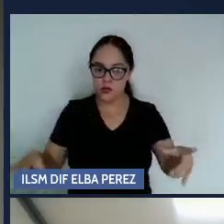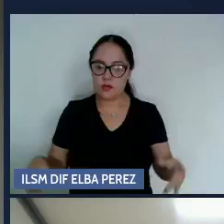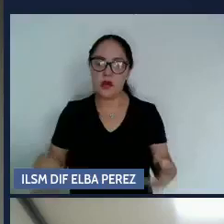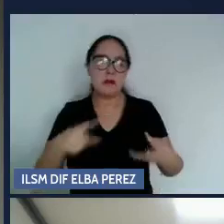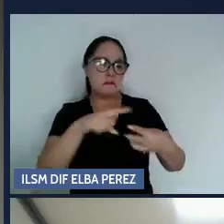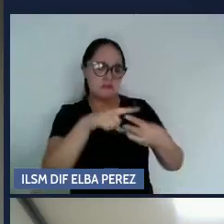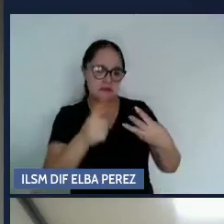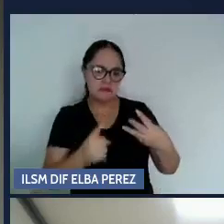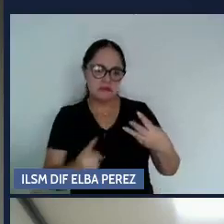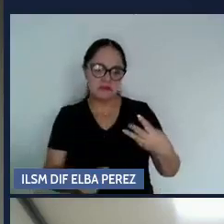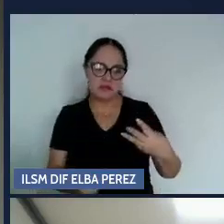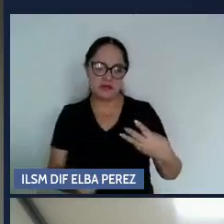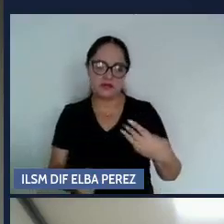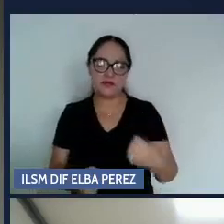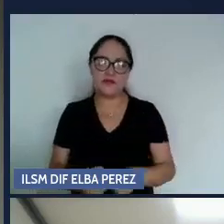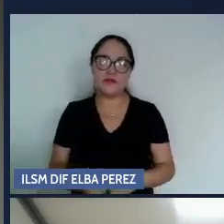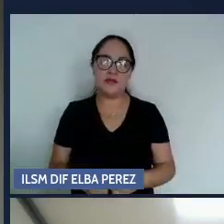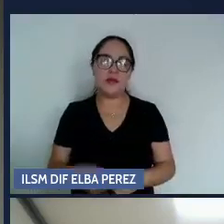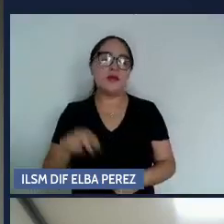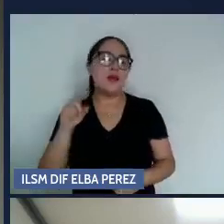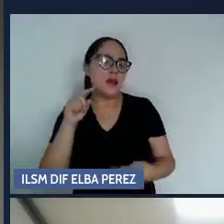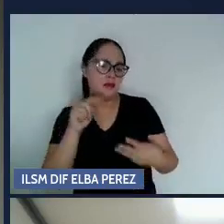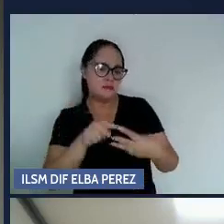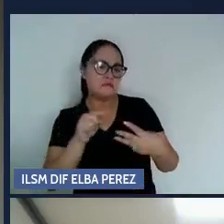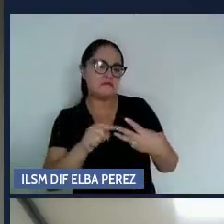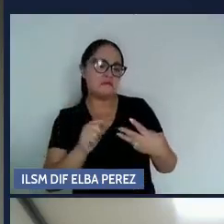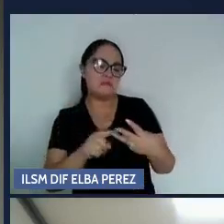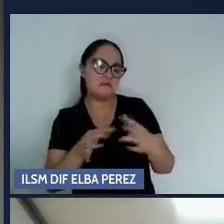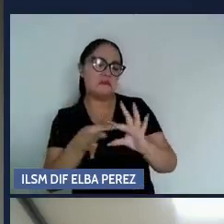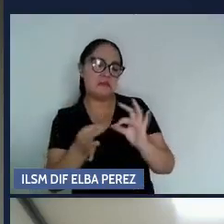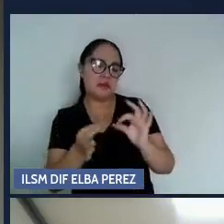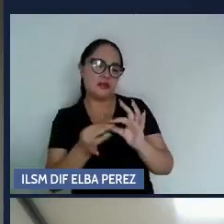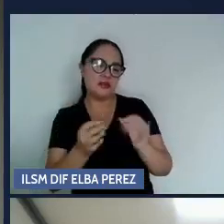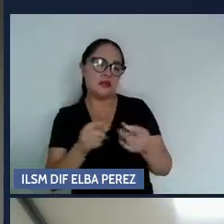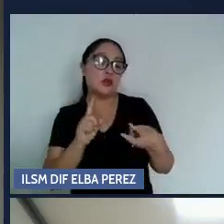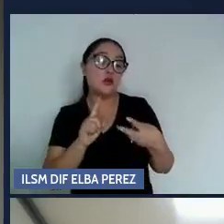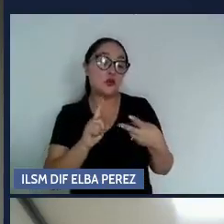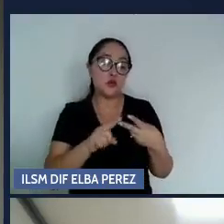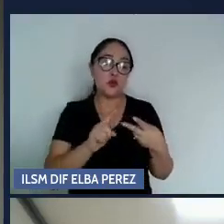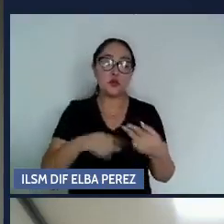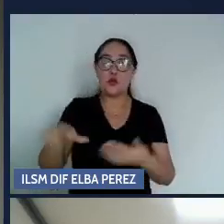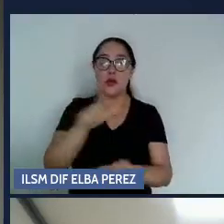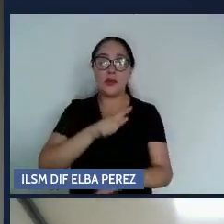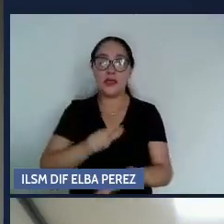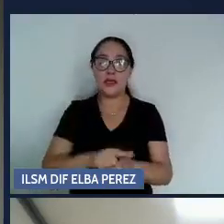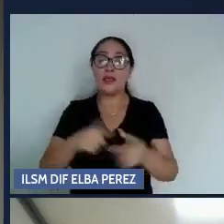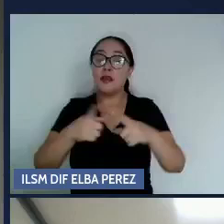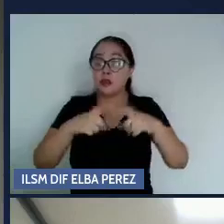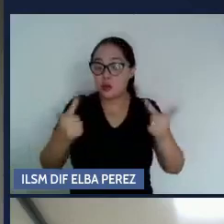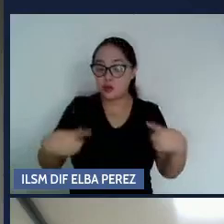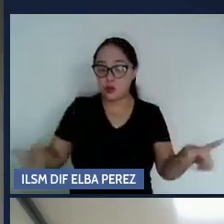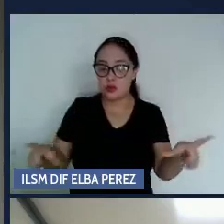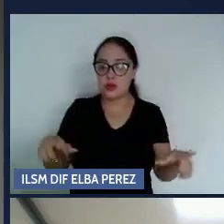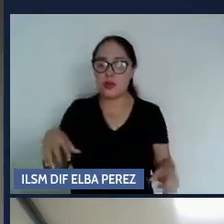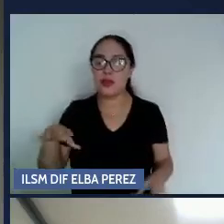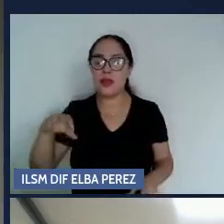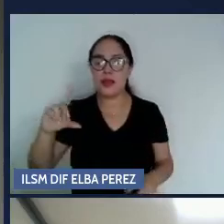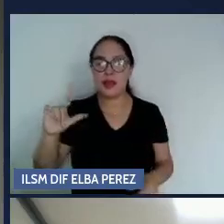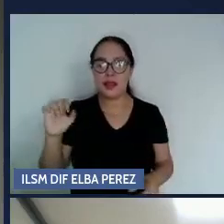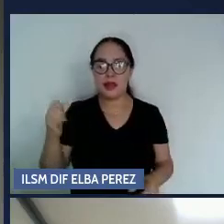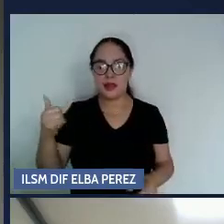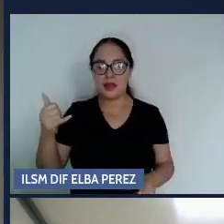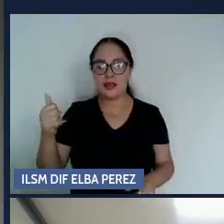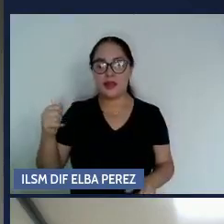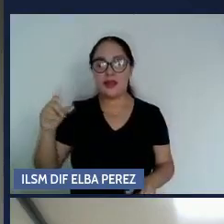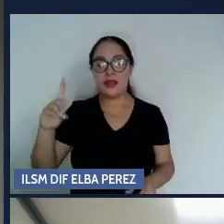las que tenemos que hacer referencia. La Ley General en materia de delitos electorales, la Ley General